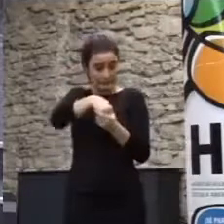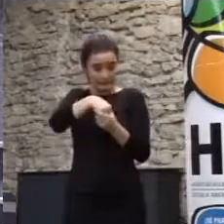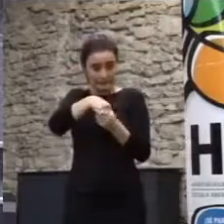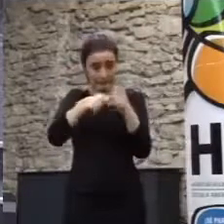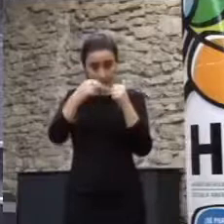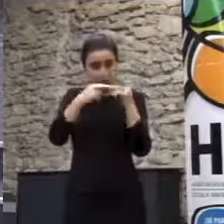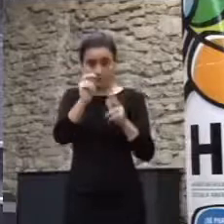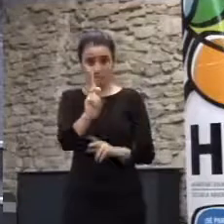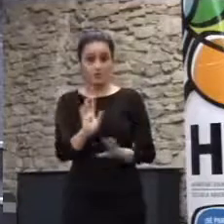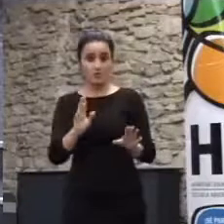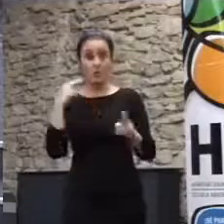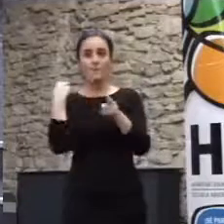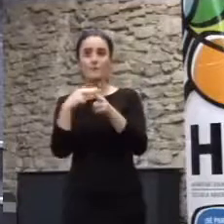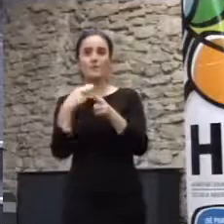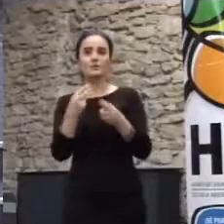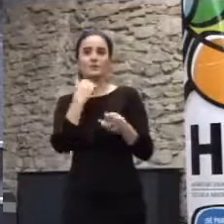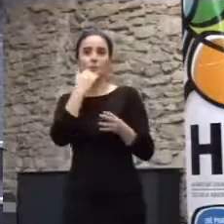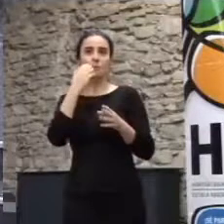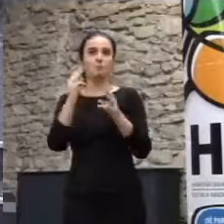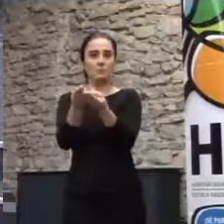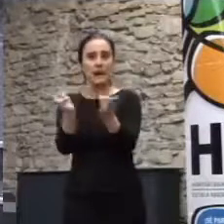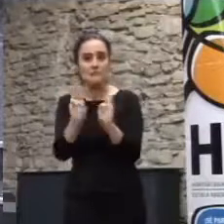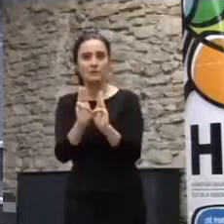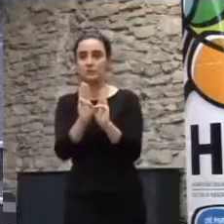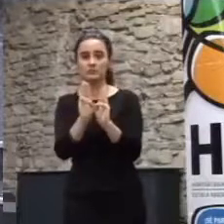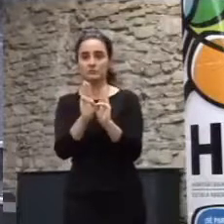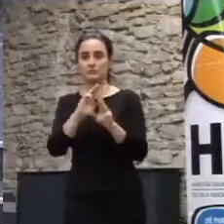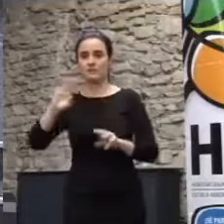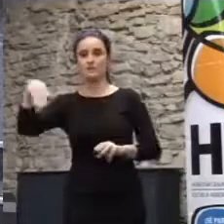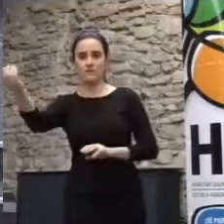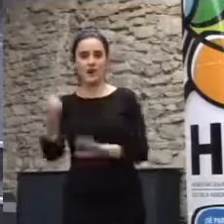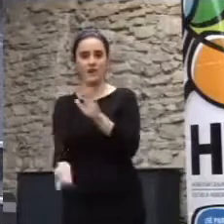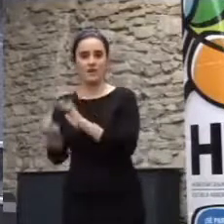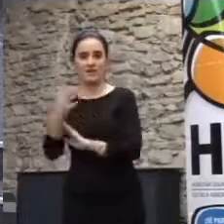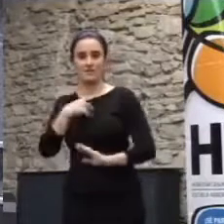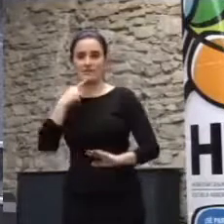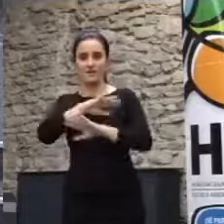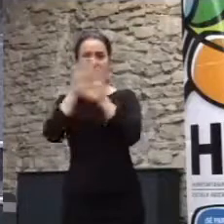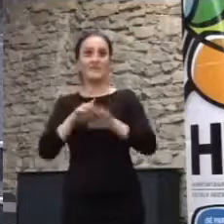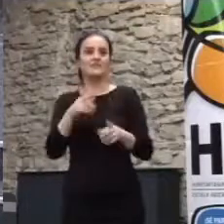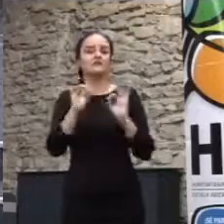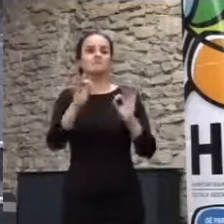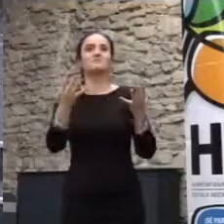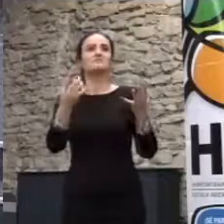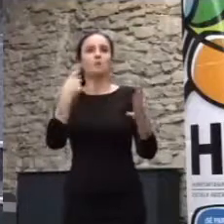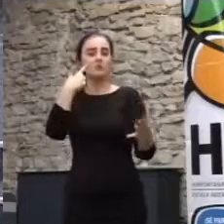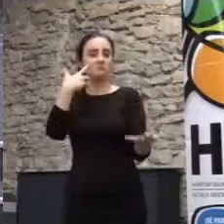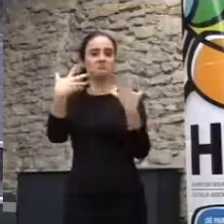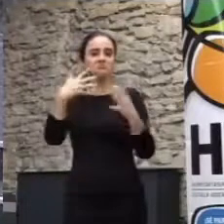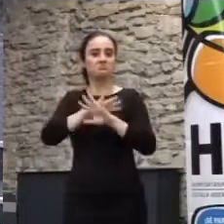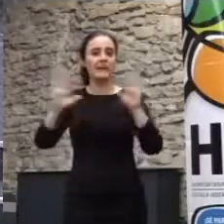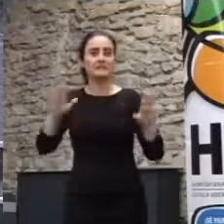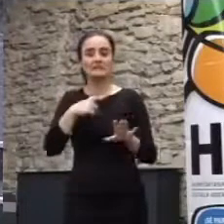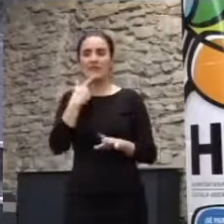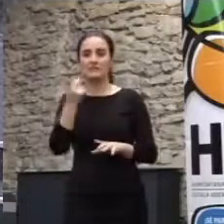cocina en un pleno parlamentario, se cocina fuera de eso. Eso se ha convertido pues, en un espectáculo, ¿no? Muchas veces